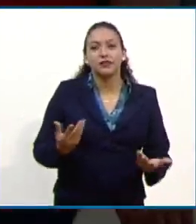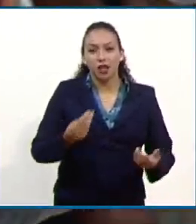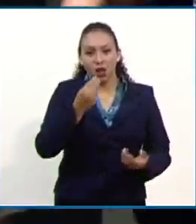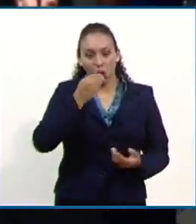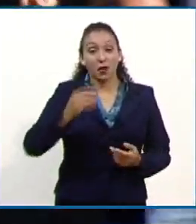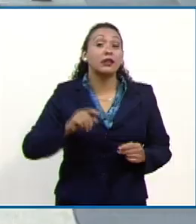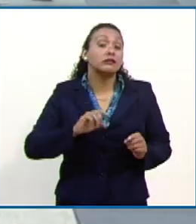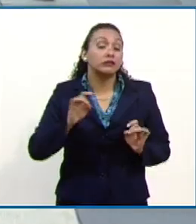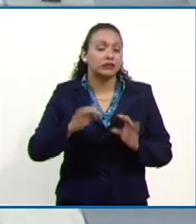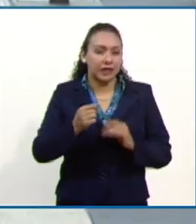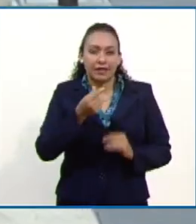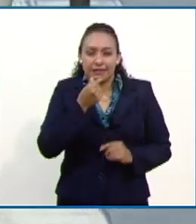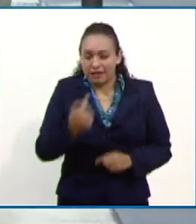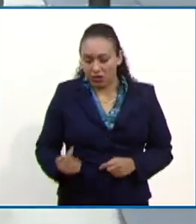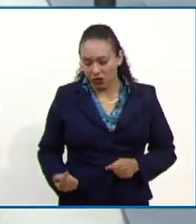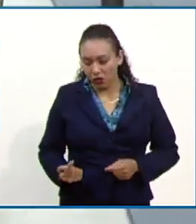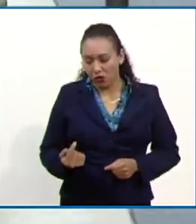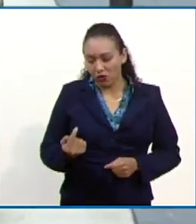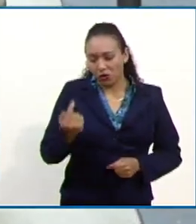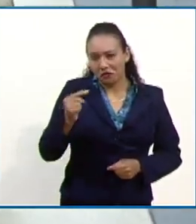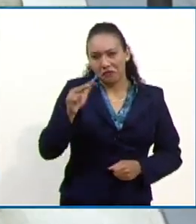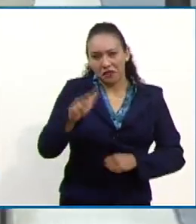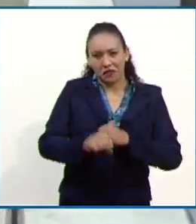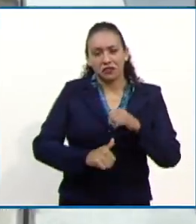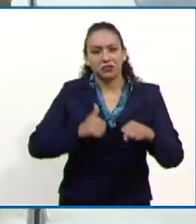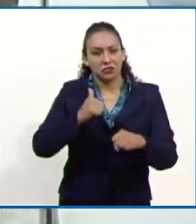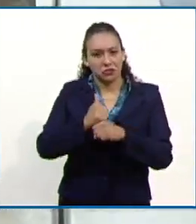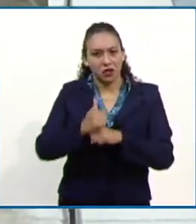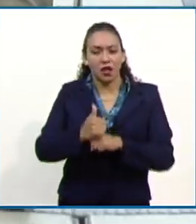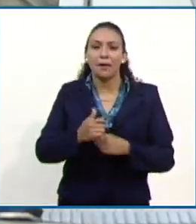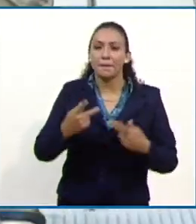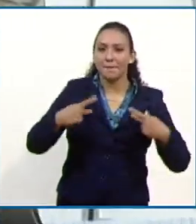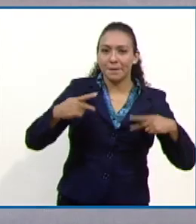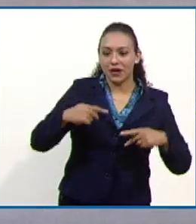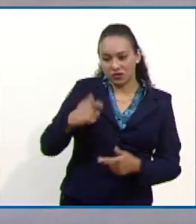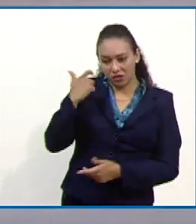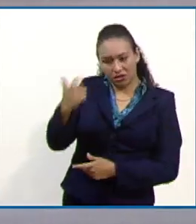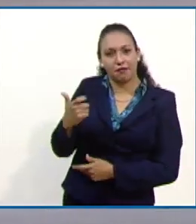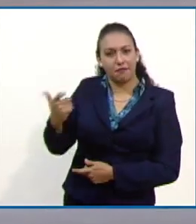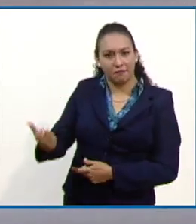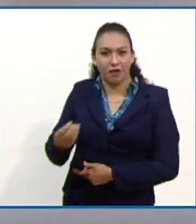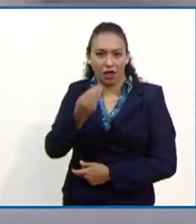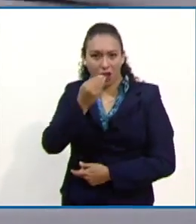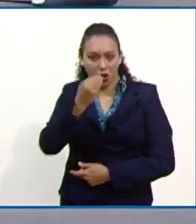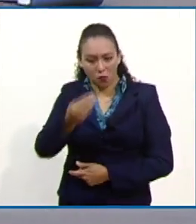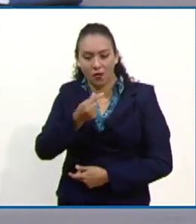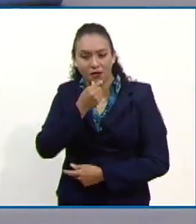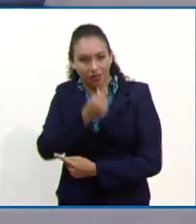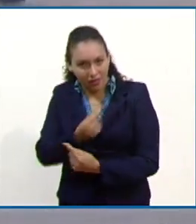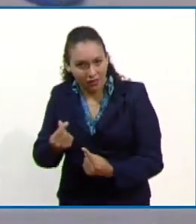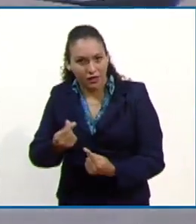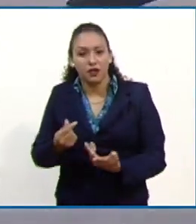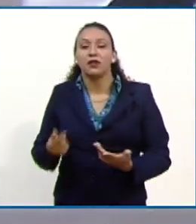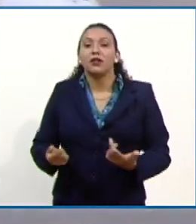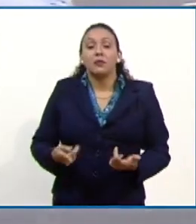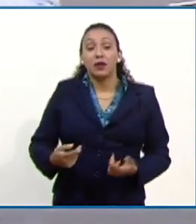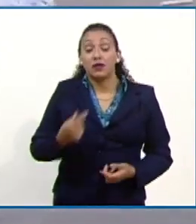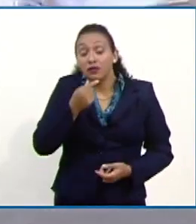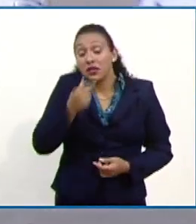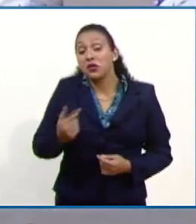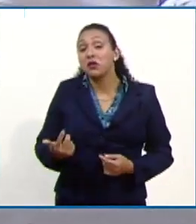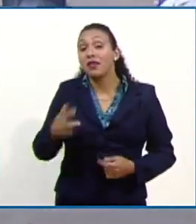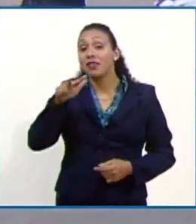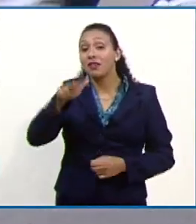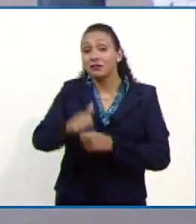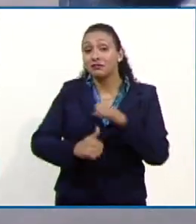de edad, siempre y cuando demuestre que continúa estudiando. De ahí que cuando se demandan alimentos retroactivos y la acreedora demuestra